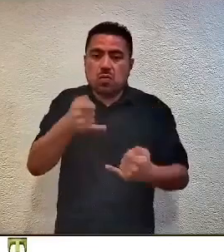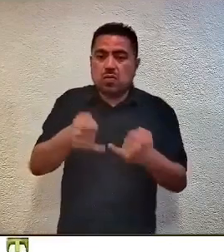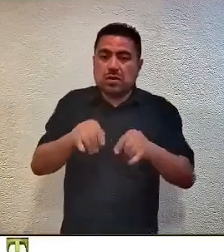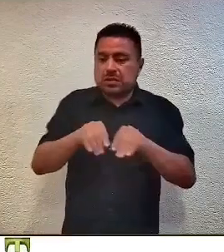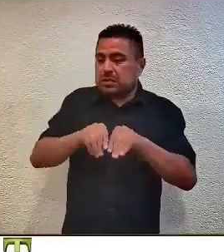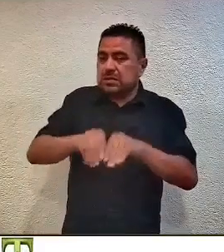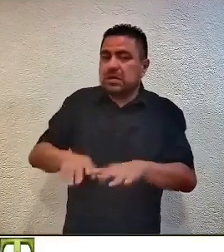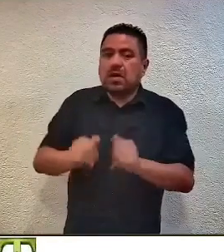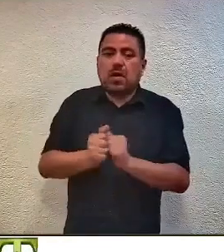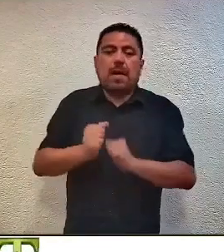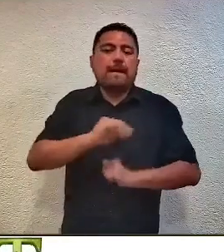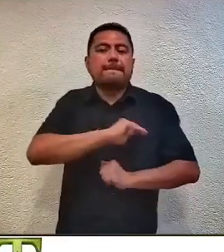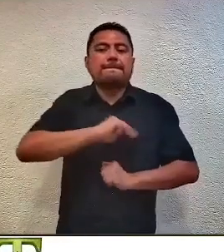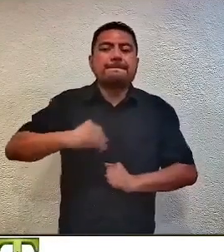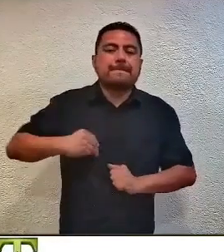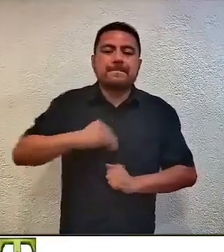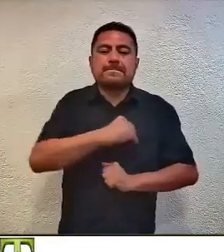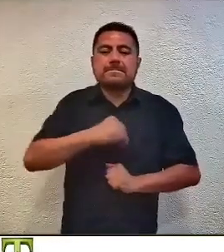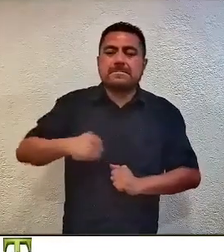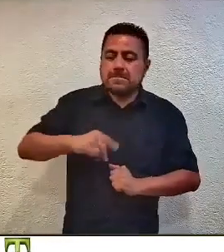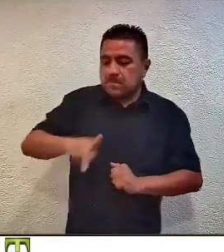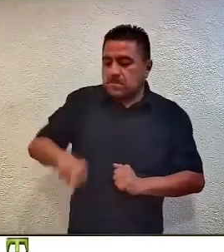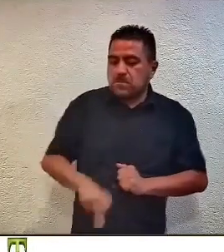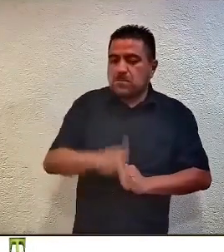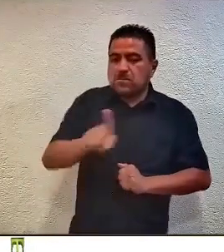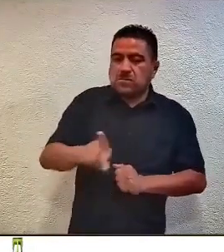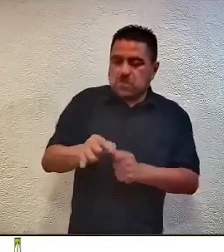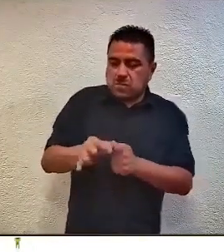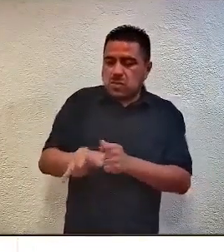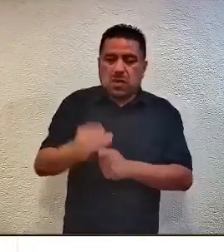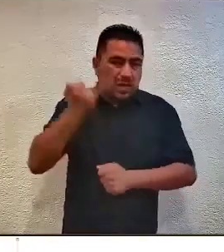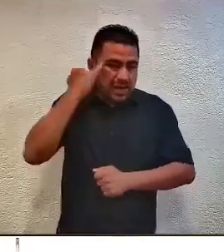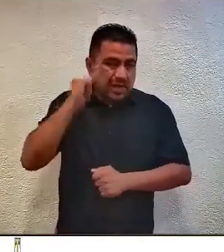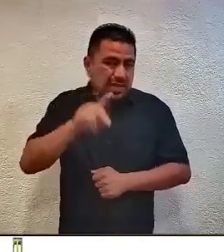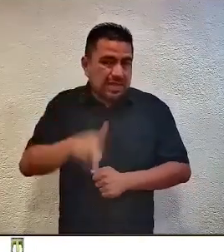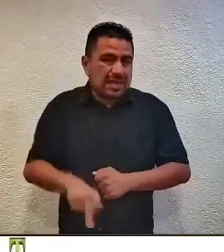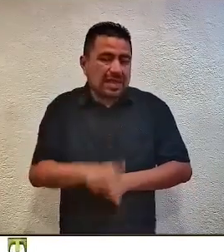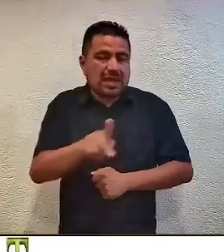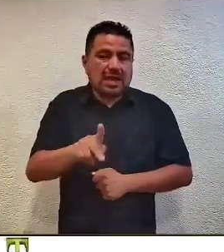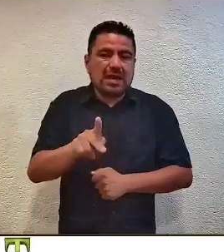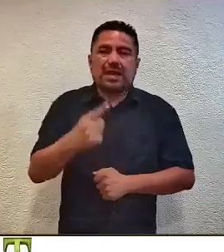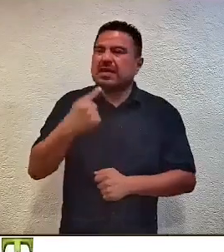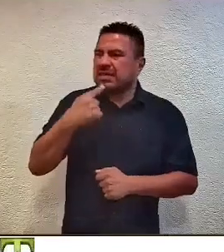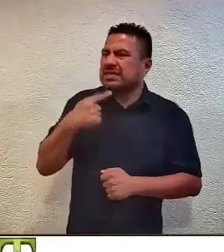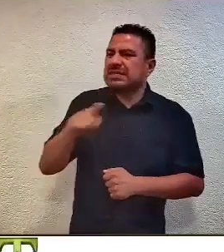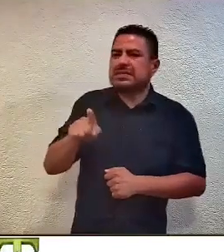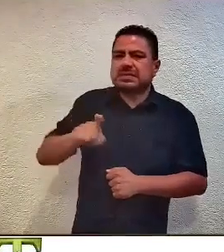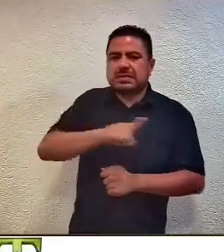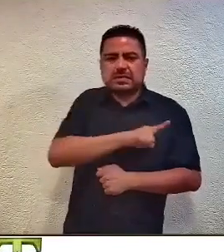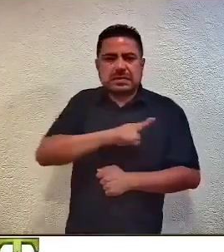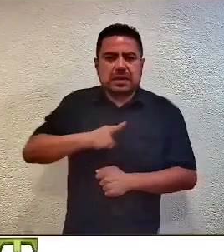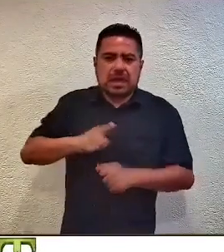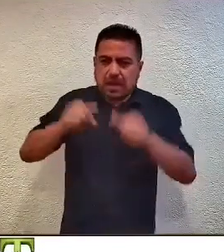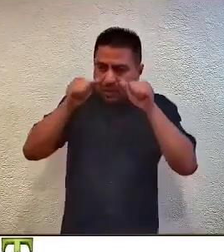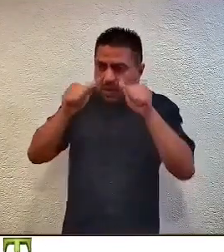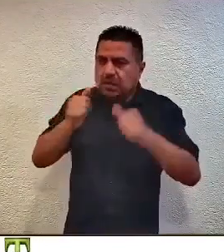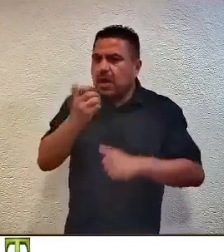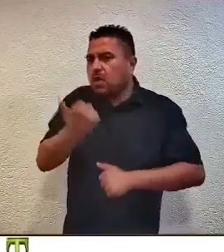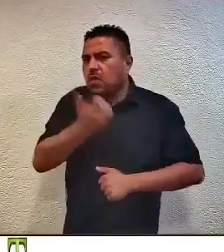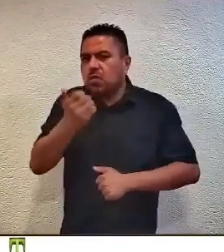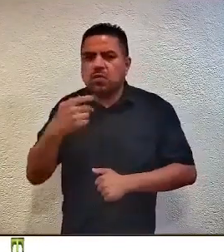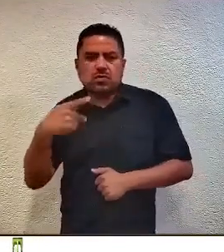por miembros de pueblos o comunidades indígenas, el juzgador debe atender a las costumbres